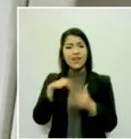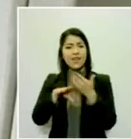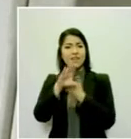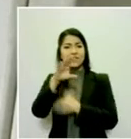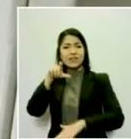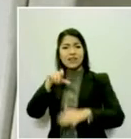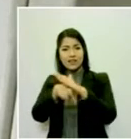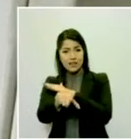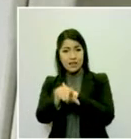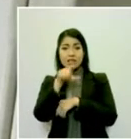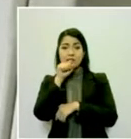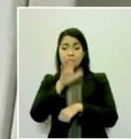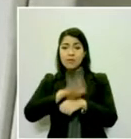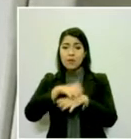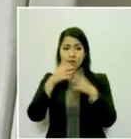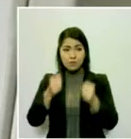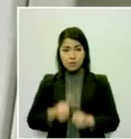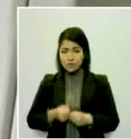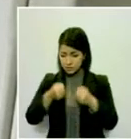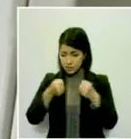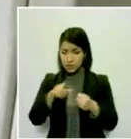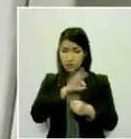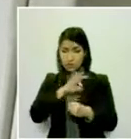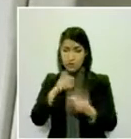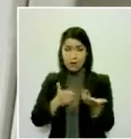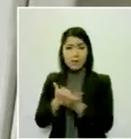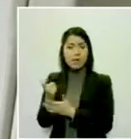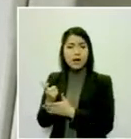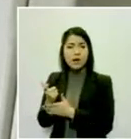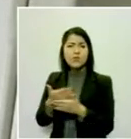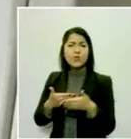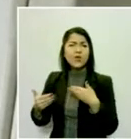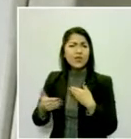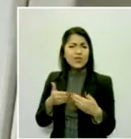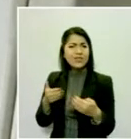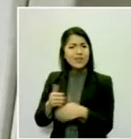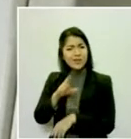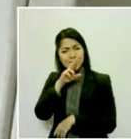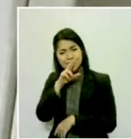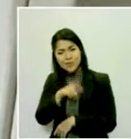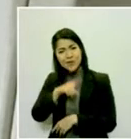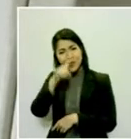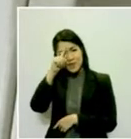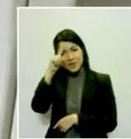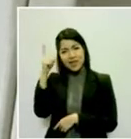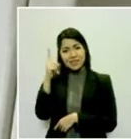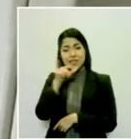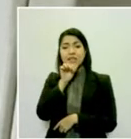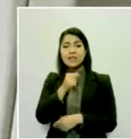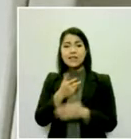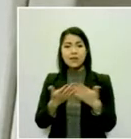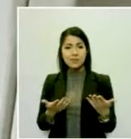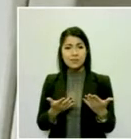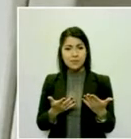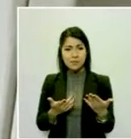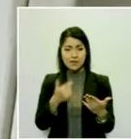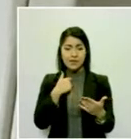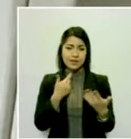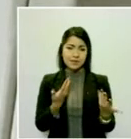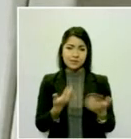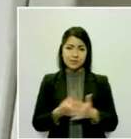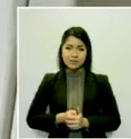corrupción, fortalecer un pago, un método de pago más moderno, más simplificado y sobre todo donde no